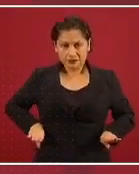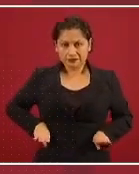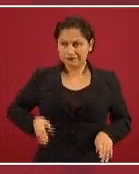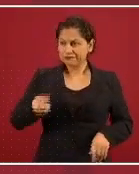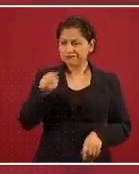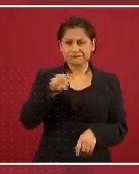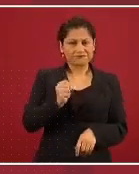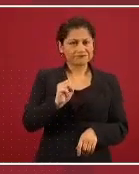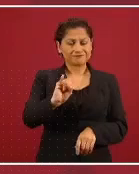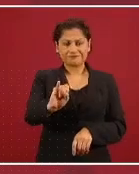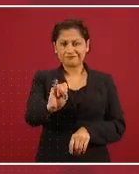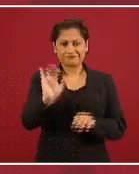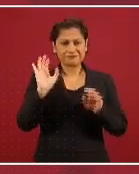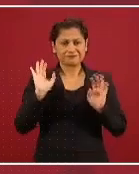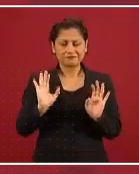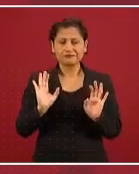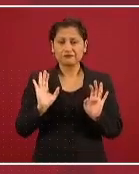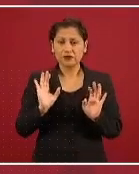ahora,